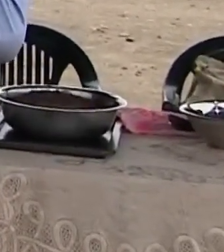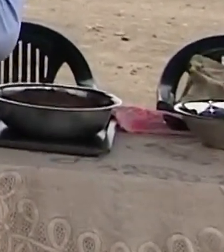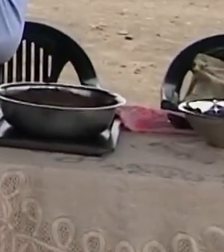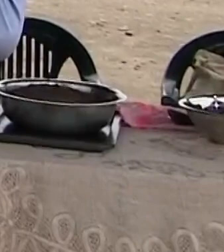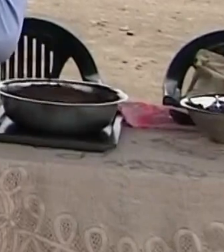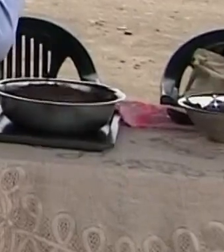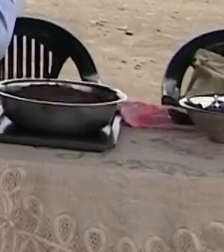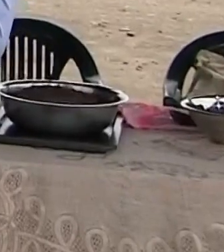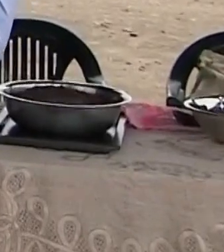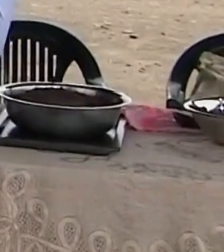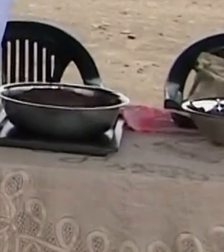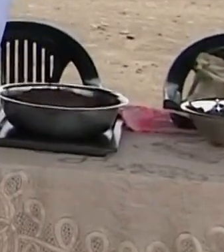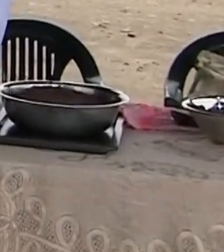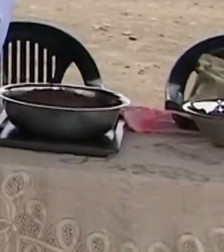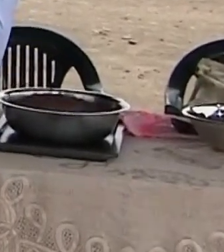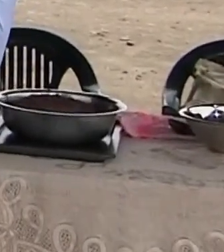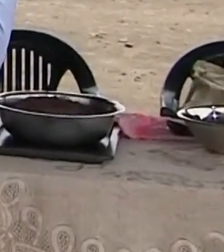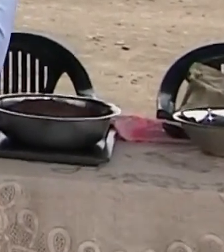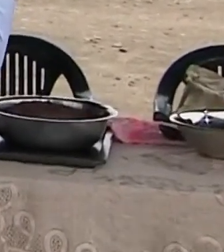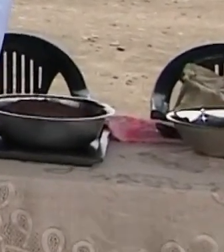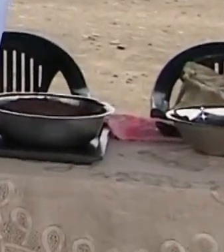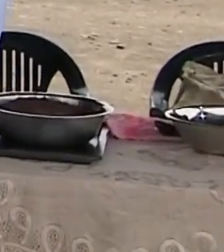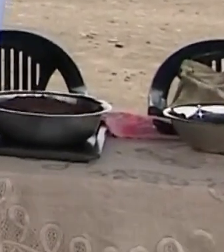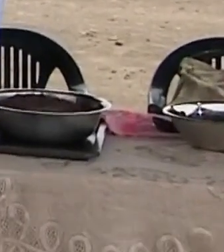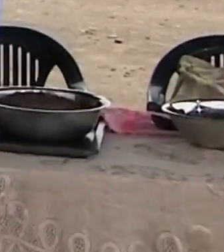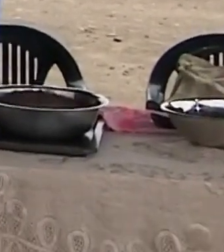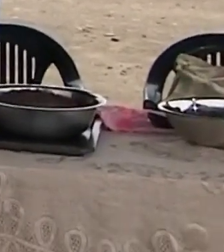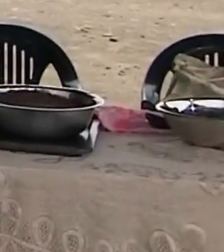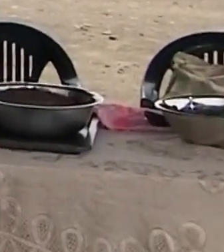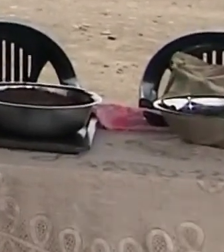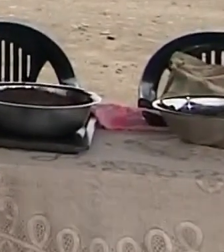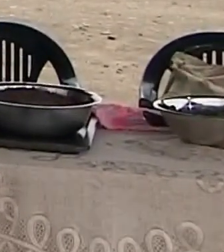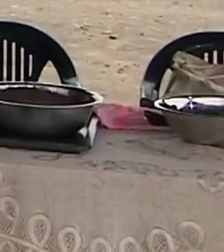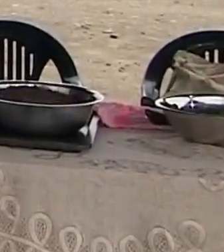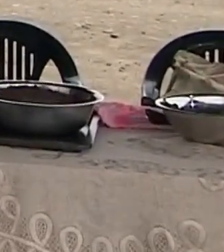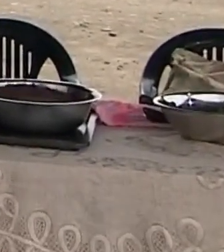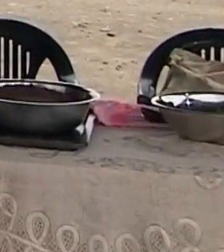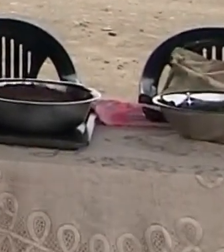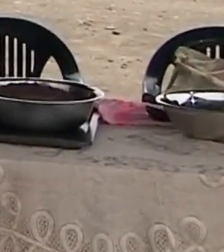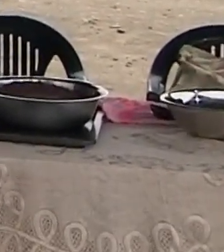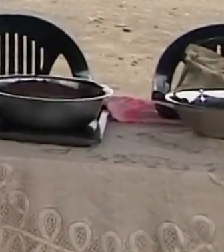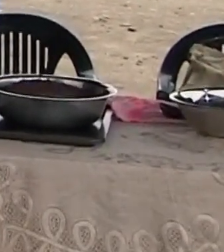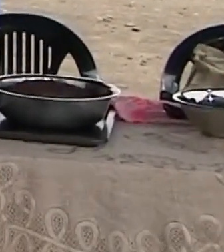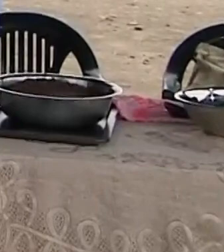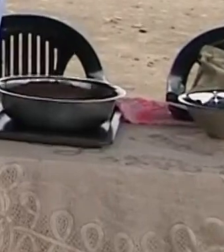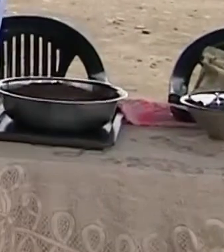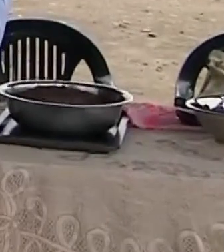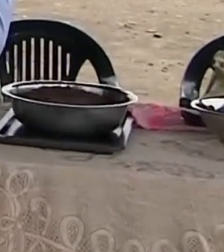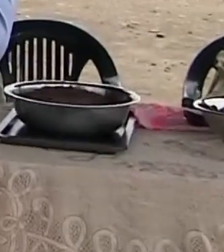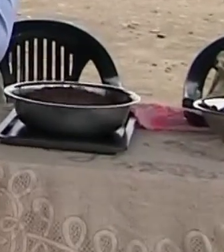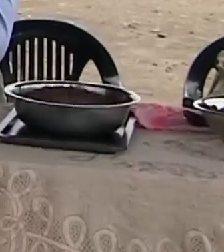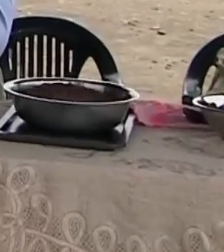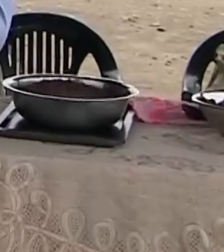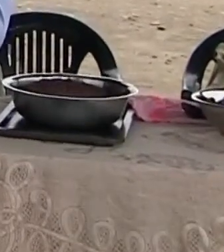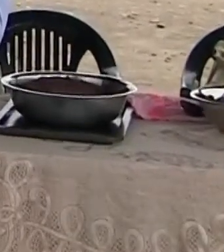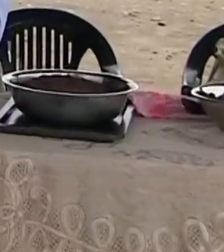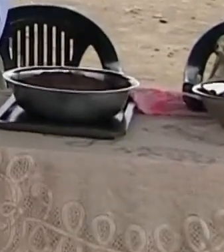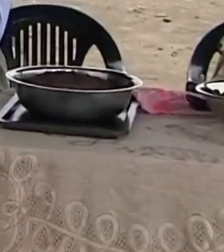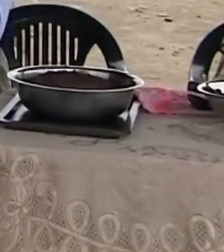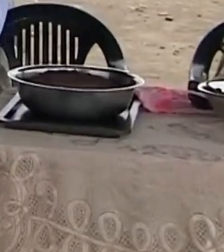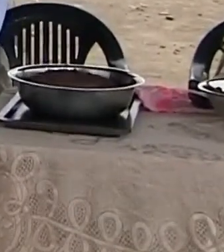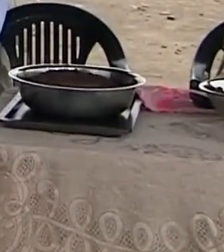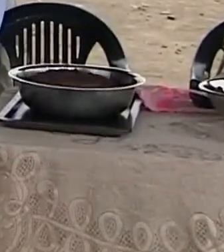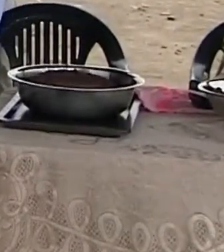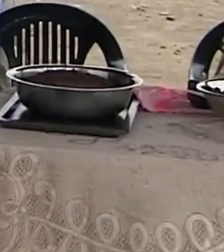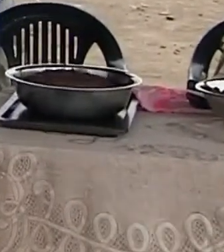mental. Por ese motivo que acá en San Martín de Porres se hacen estas actividades de manera permanente, gracias a la alianza estratégica con la DIRIS Lima Norte,